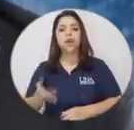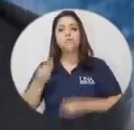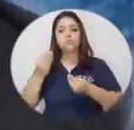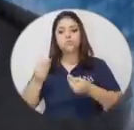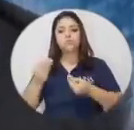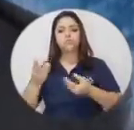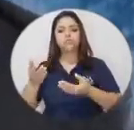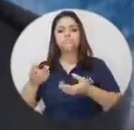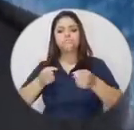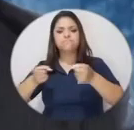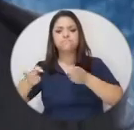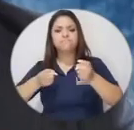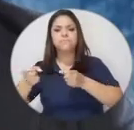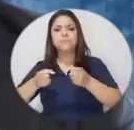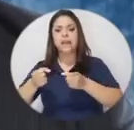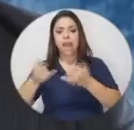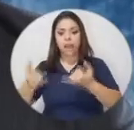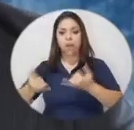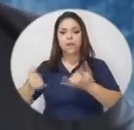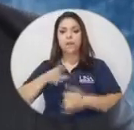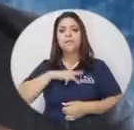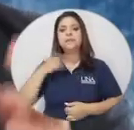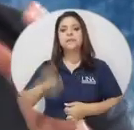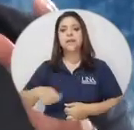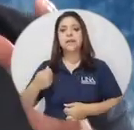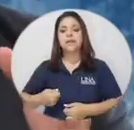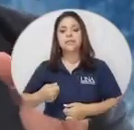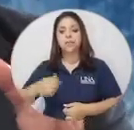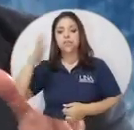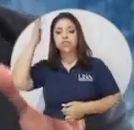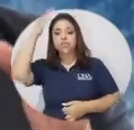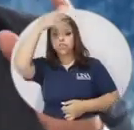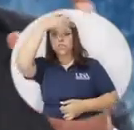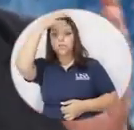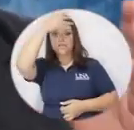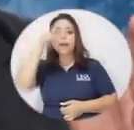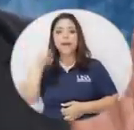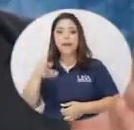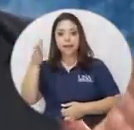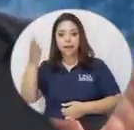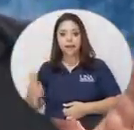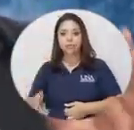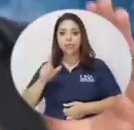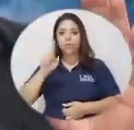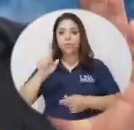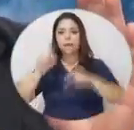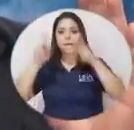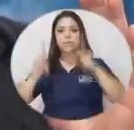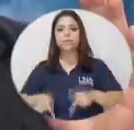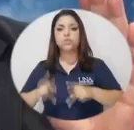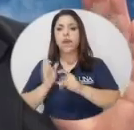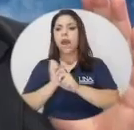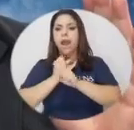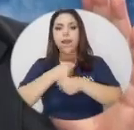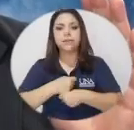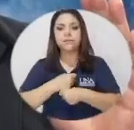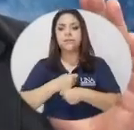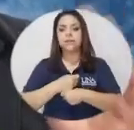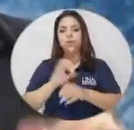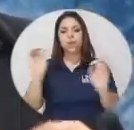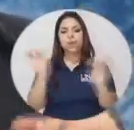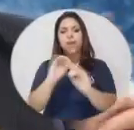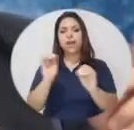el presidente actual Trump, que es una persona que hace lo que ninguno